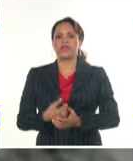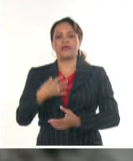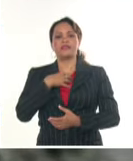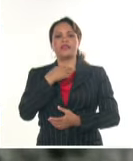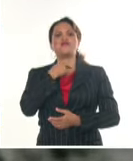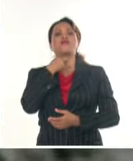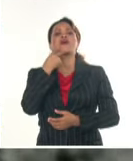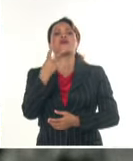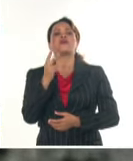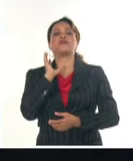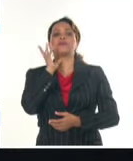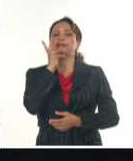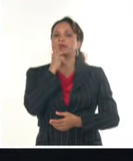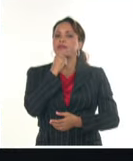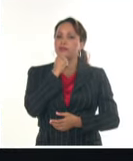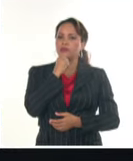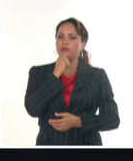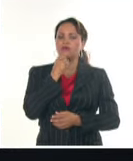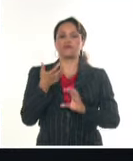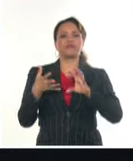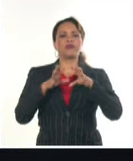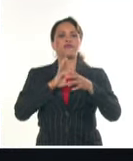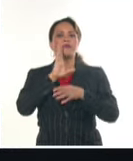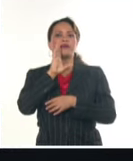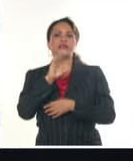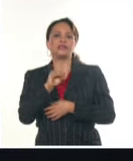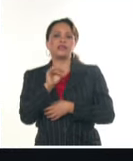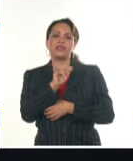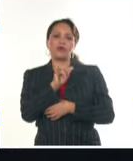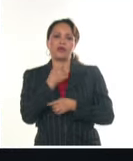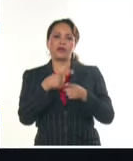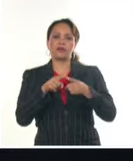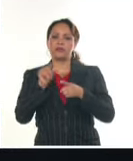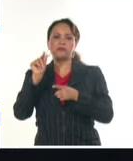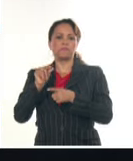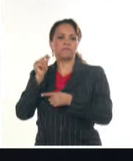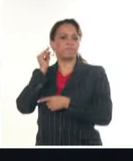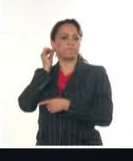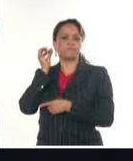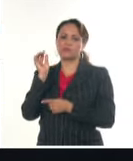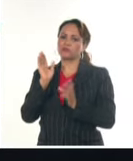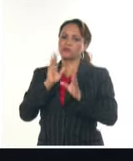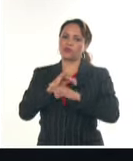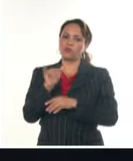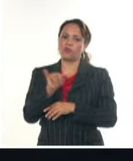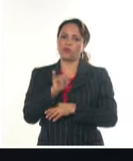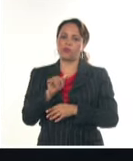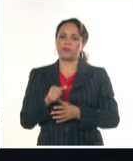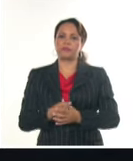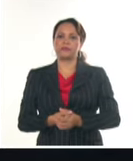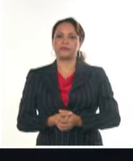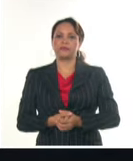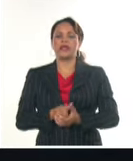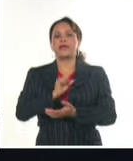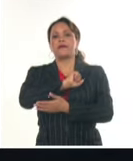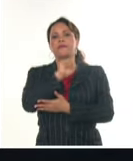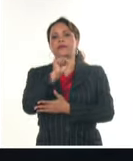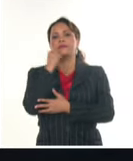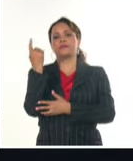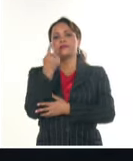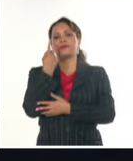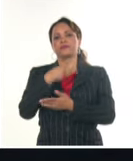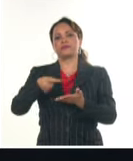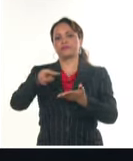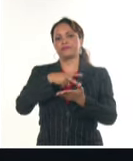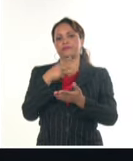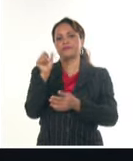voz precioso y una manera de decir que no es común. La destacada compositora y también Premio Nacional de Música, Marta